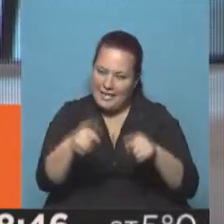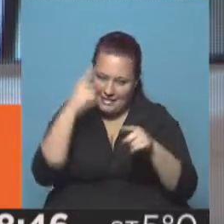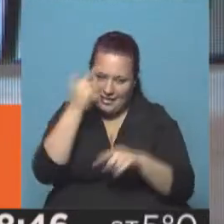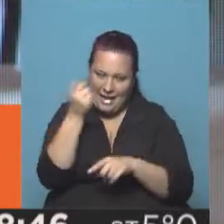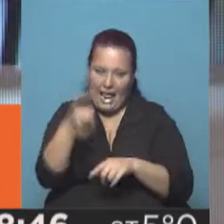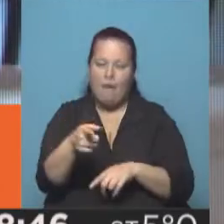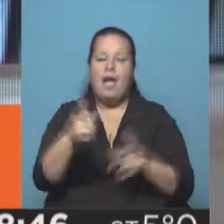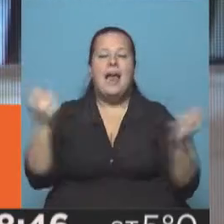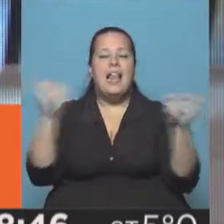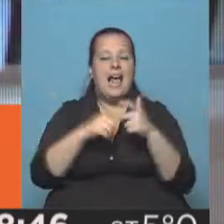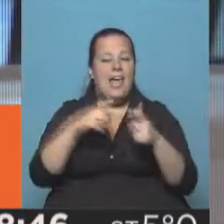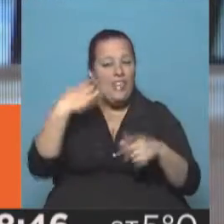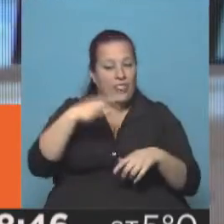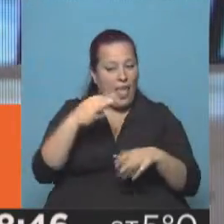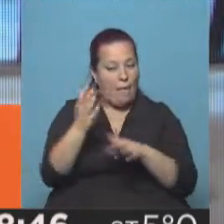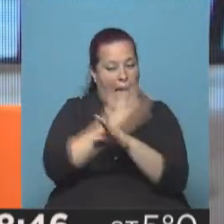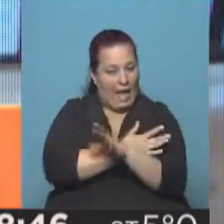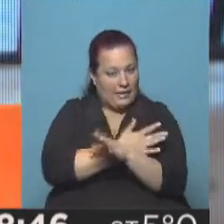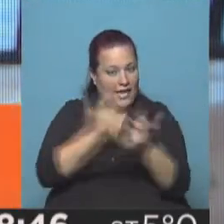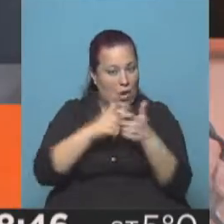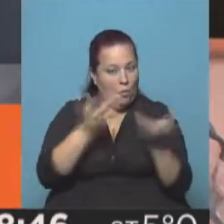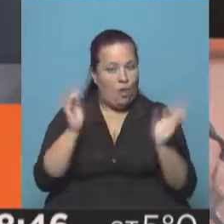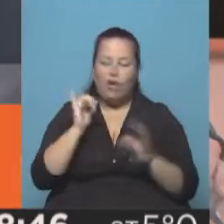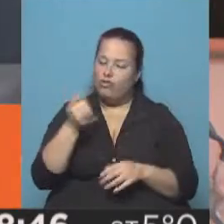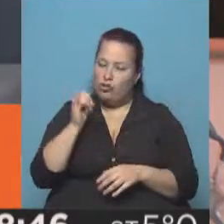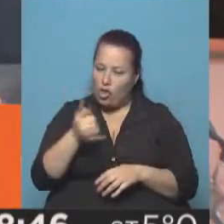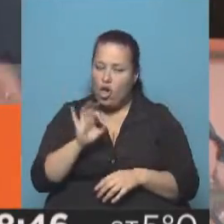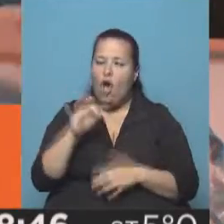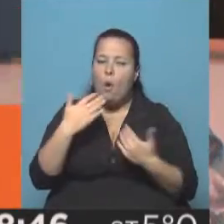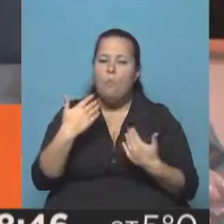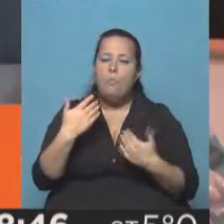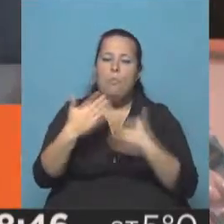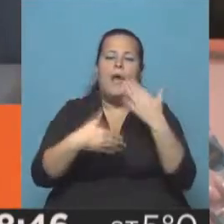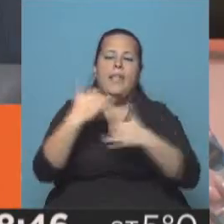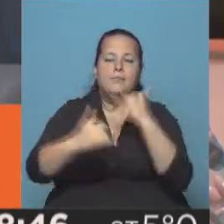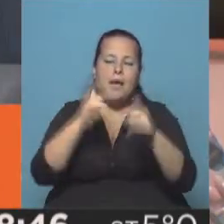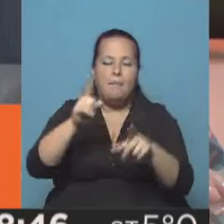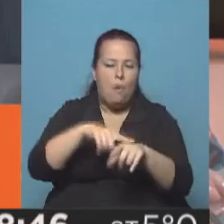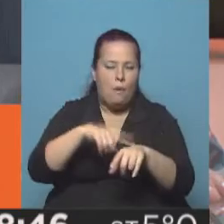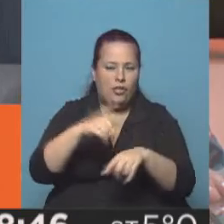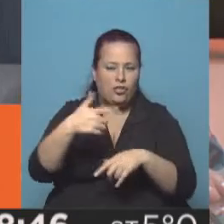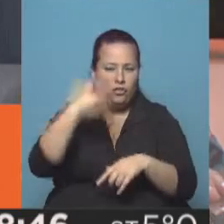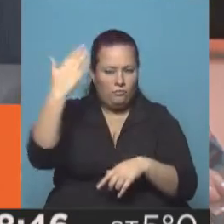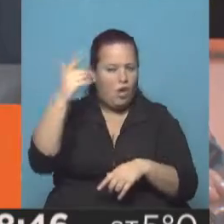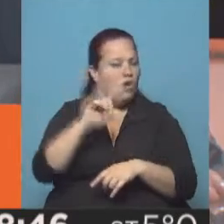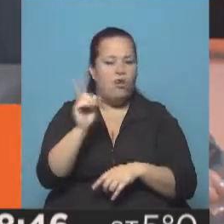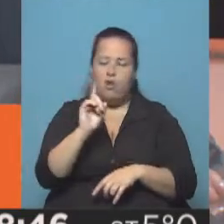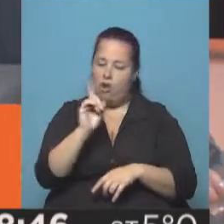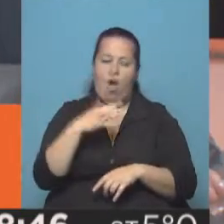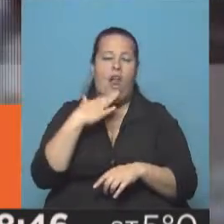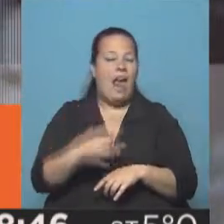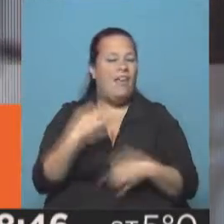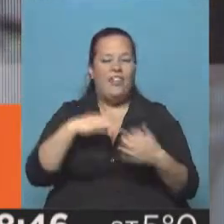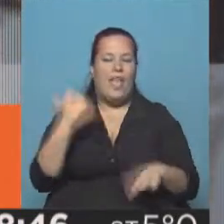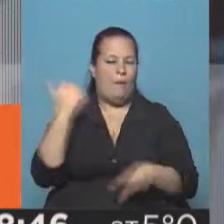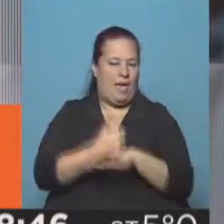la audiencia no estar previo o se podía explicar directamente a la audiencia no la verdad es que tiene